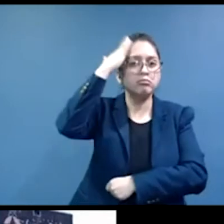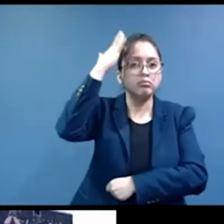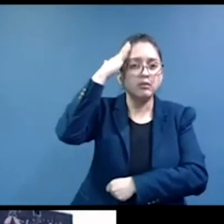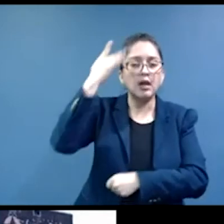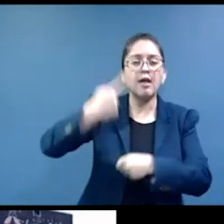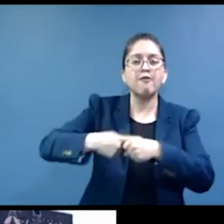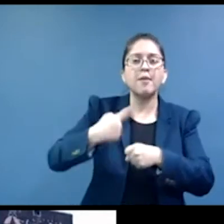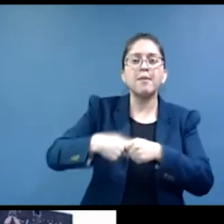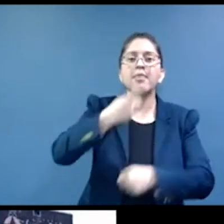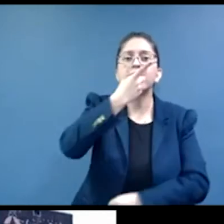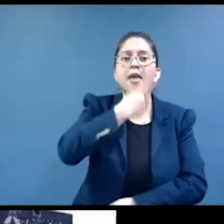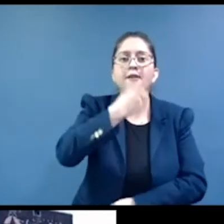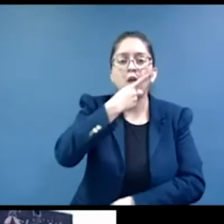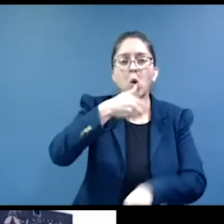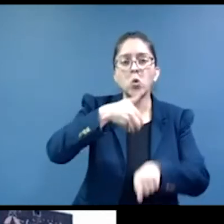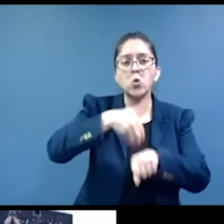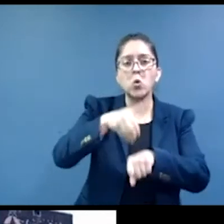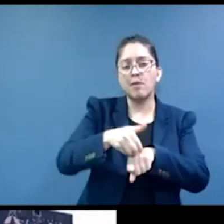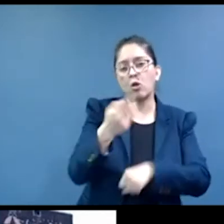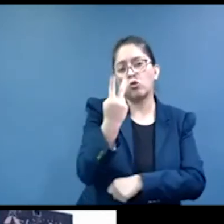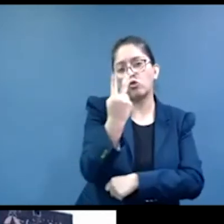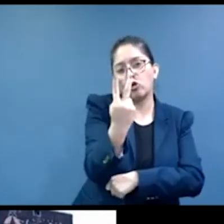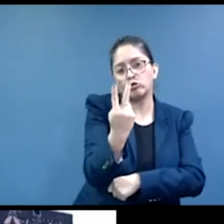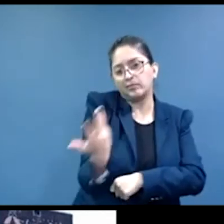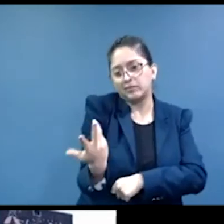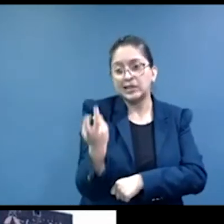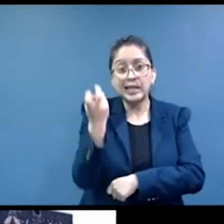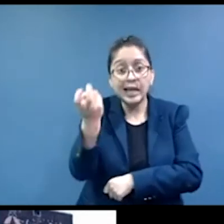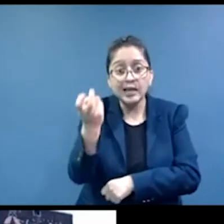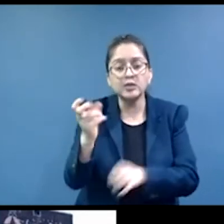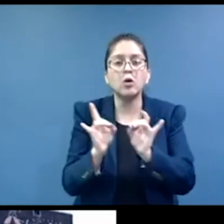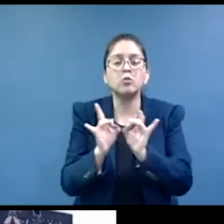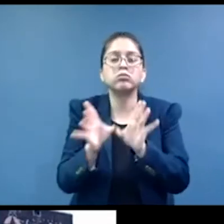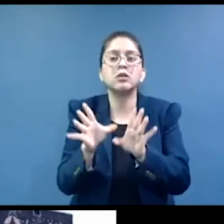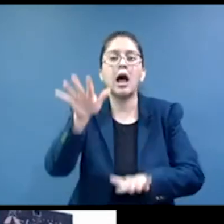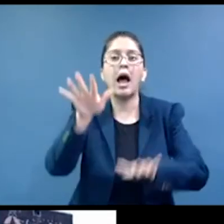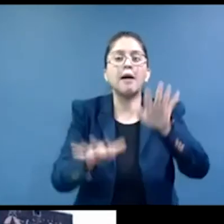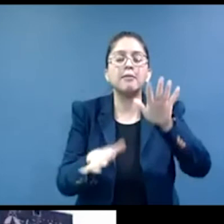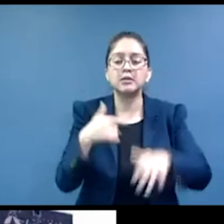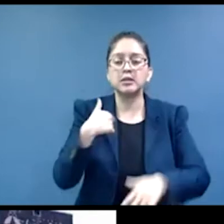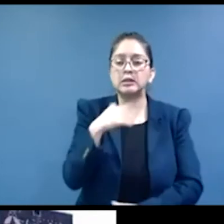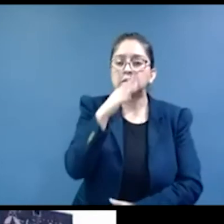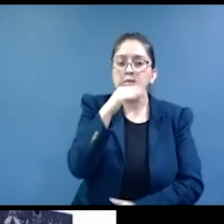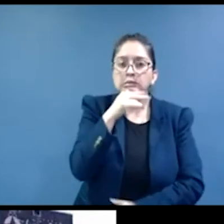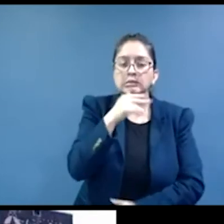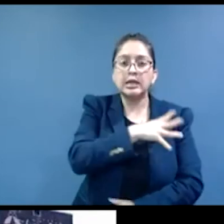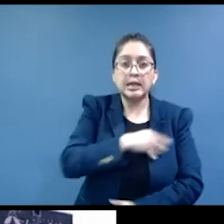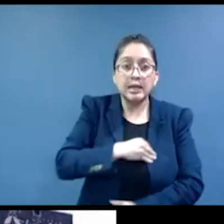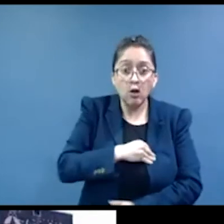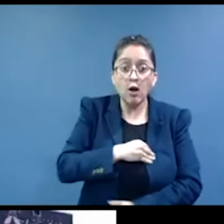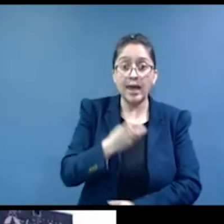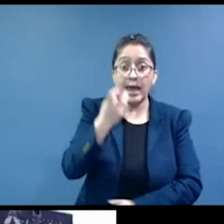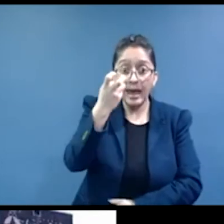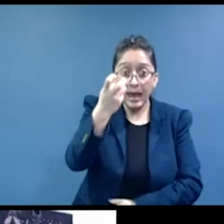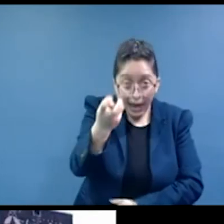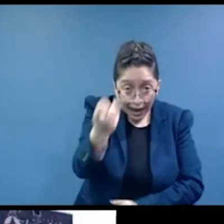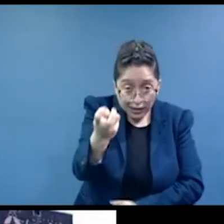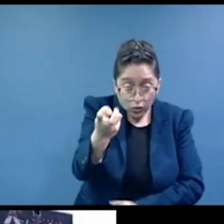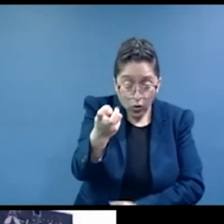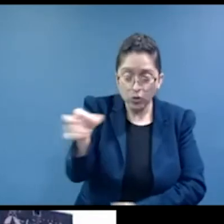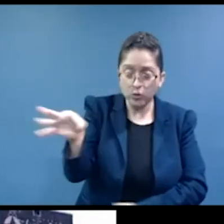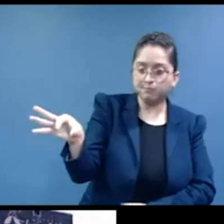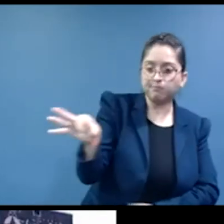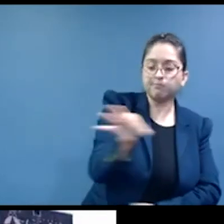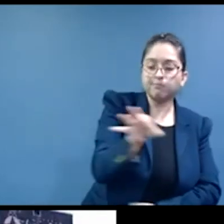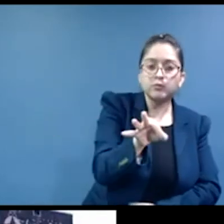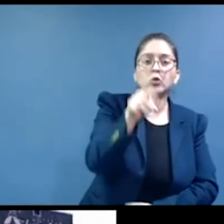tipo 2, lo cual tiene una relación directa sobre la fertilidad. Entonces, bueno, esa es una parte ahí que no